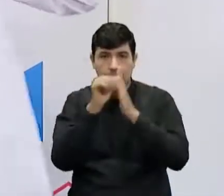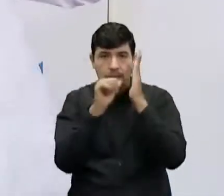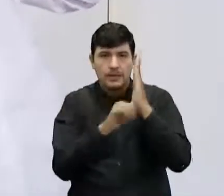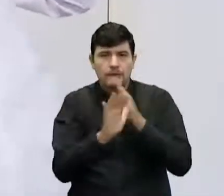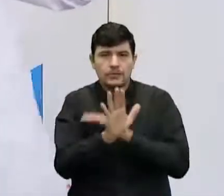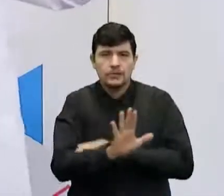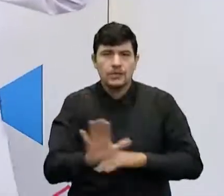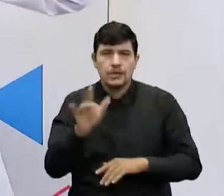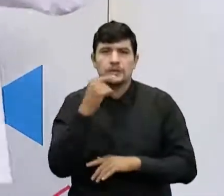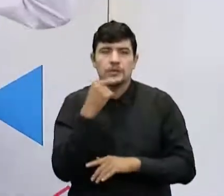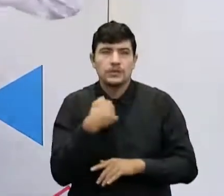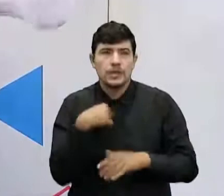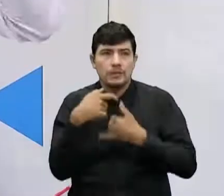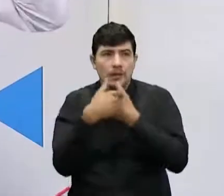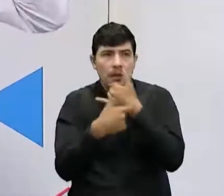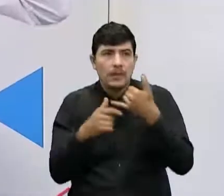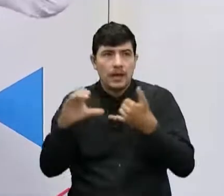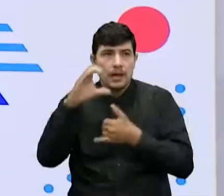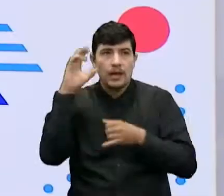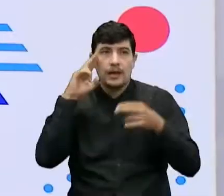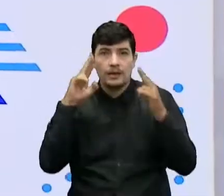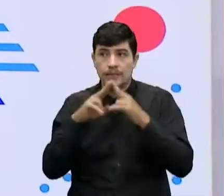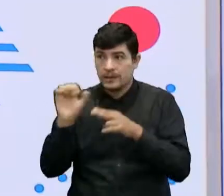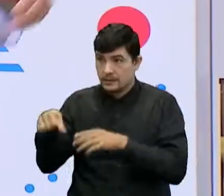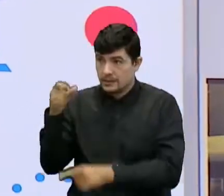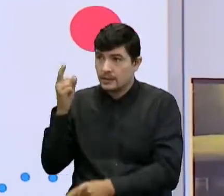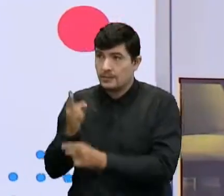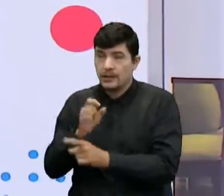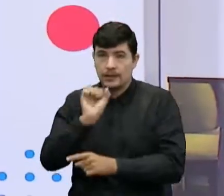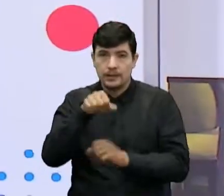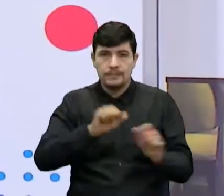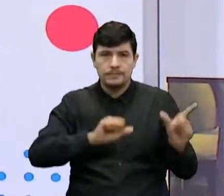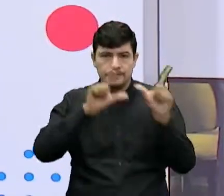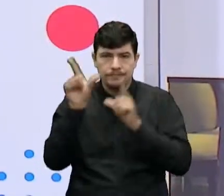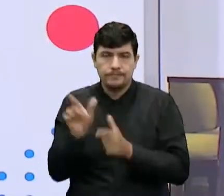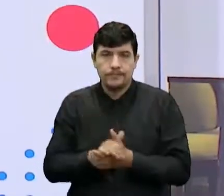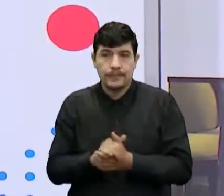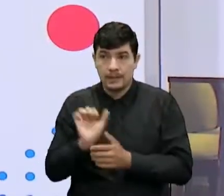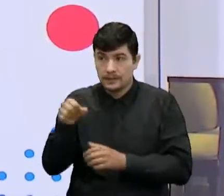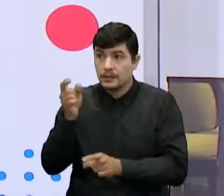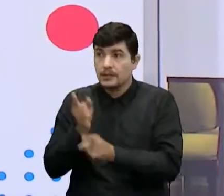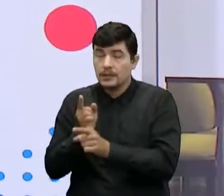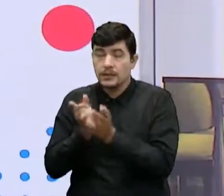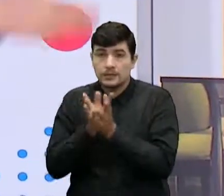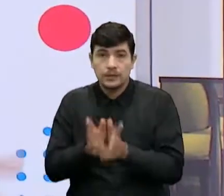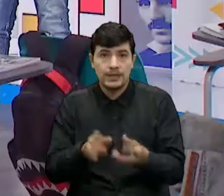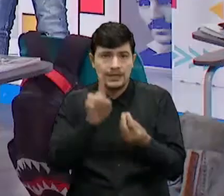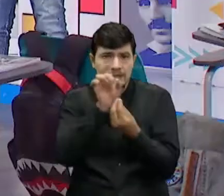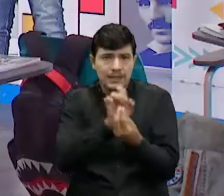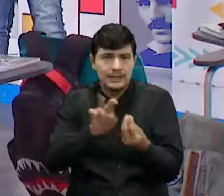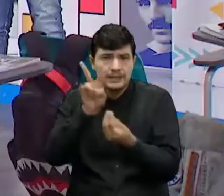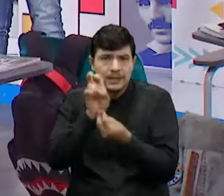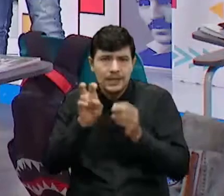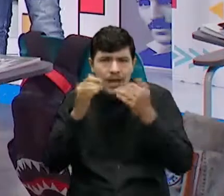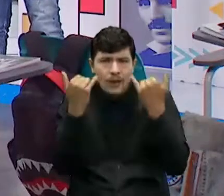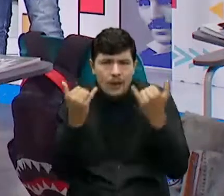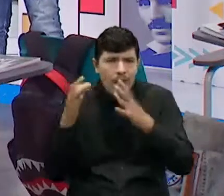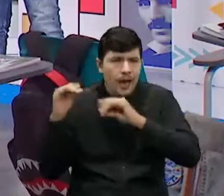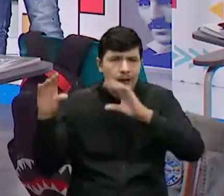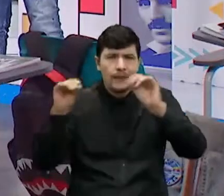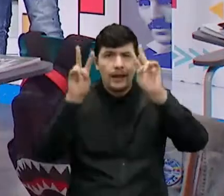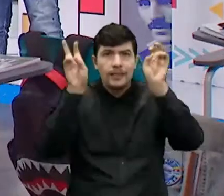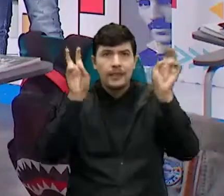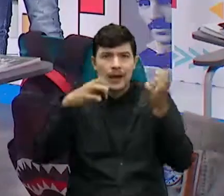y nos digan desde qué parte de Colombia nos están viendo, ¿cierto? Eso, muy bien Listo Con los chicos de sexto y séptimo vamos a hablar de ecosistemas Muy bien